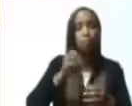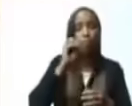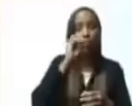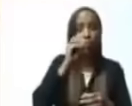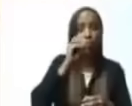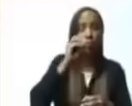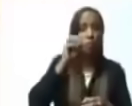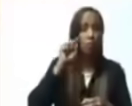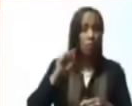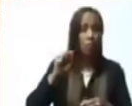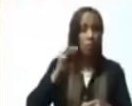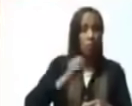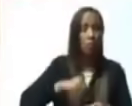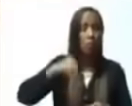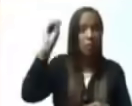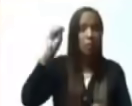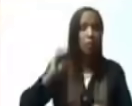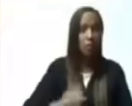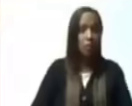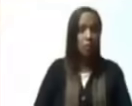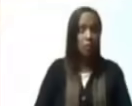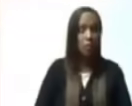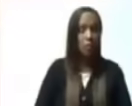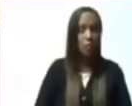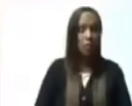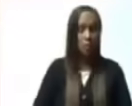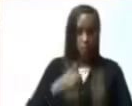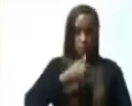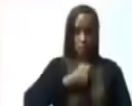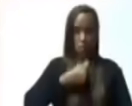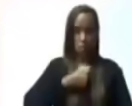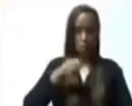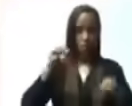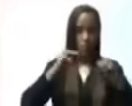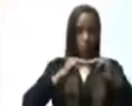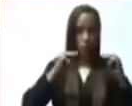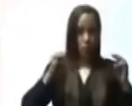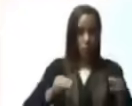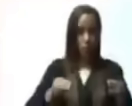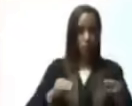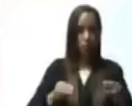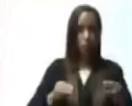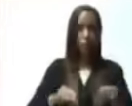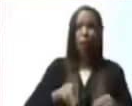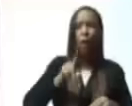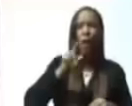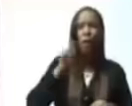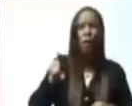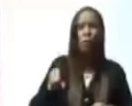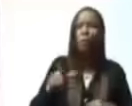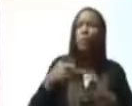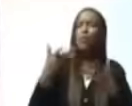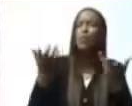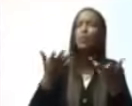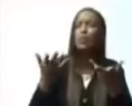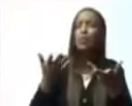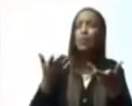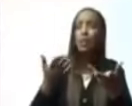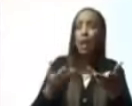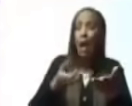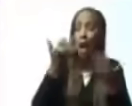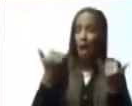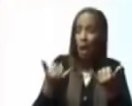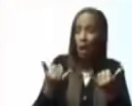positivo yo le pregunté al Señor ministro entonces que con todos estos préstamos